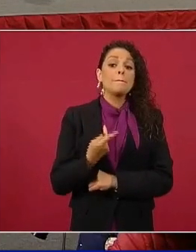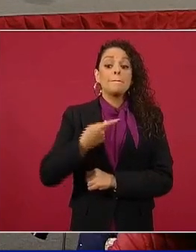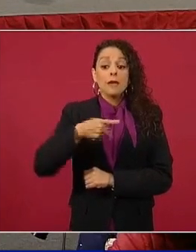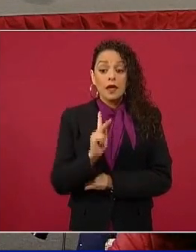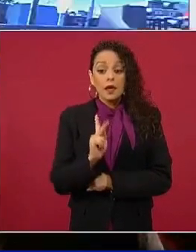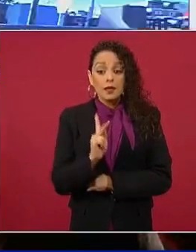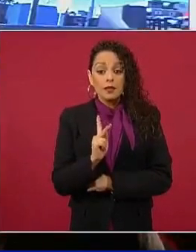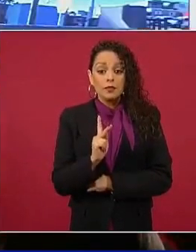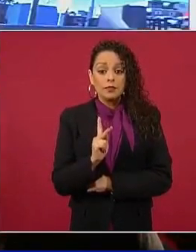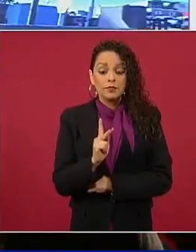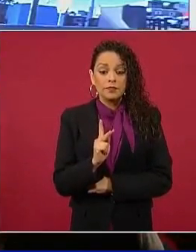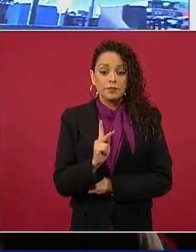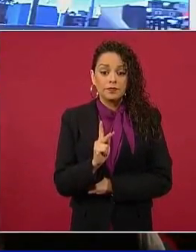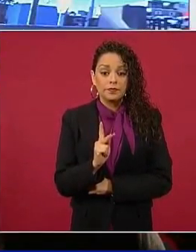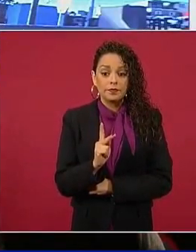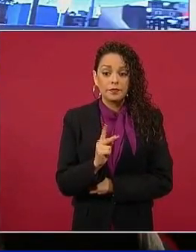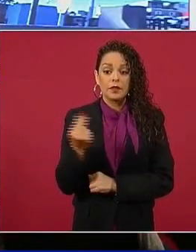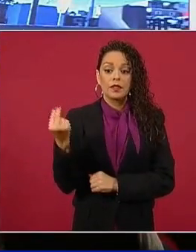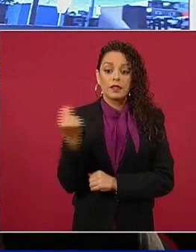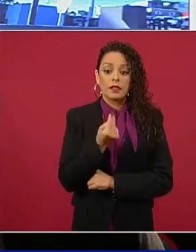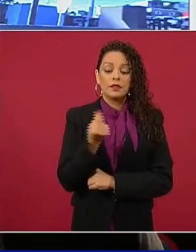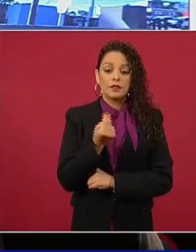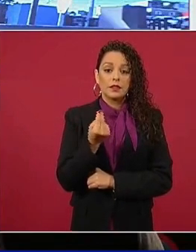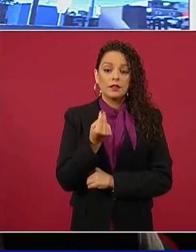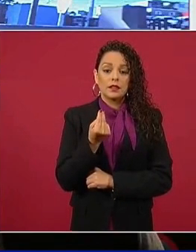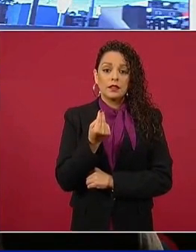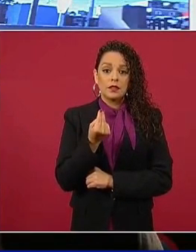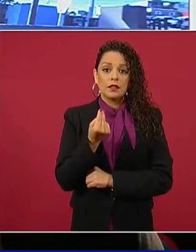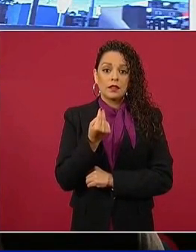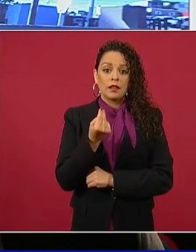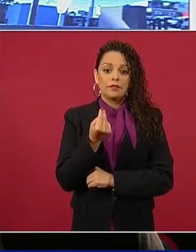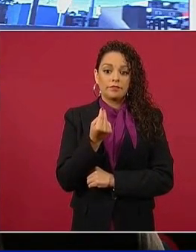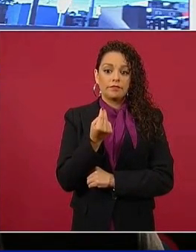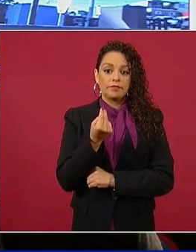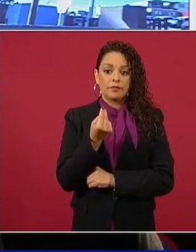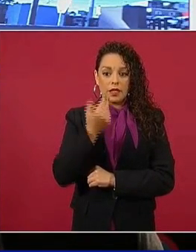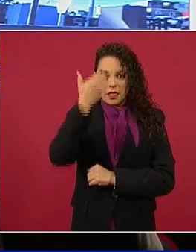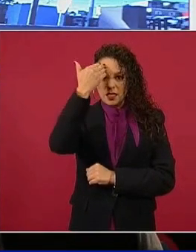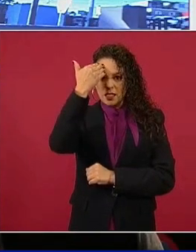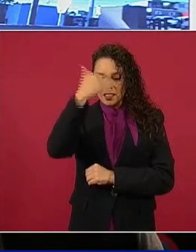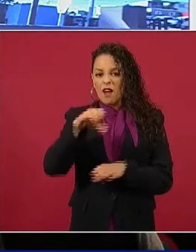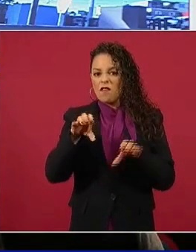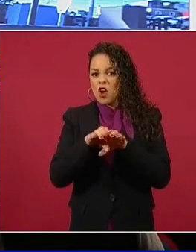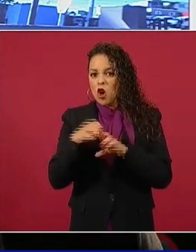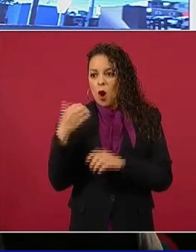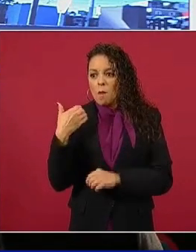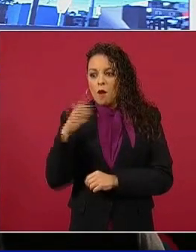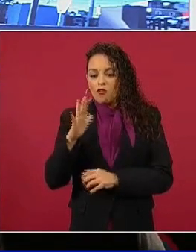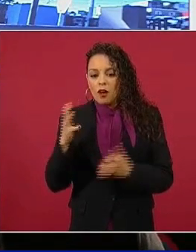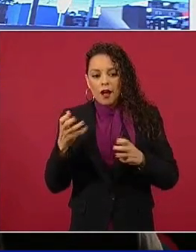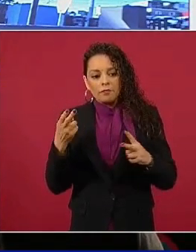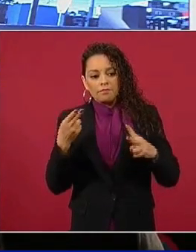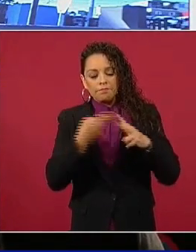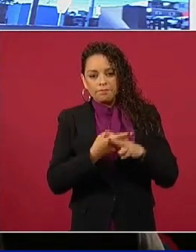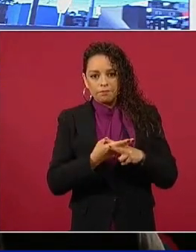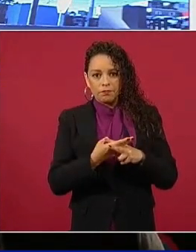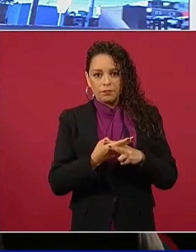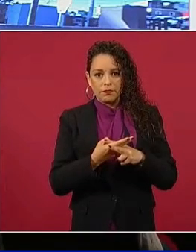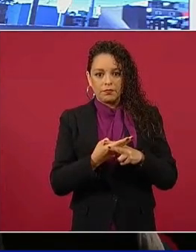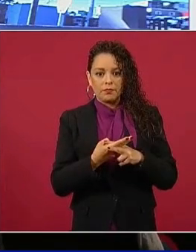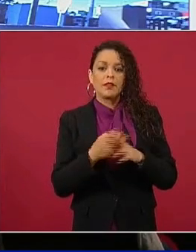de ubicar cómo fueron los hechos evidentemente cuidando nombres y